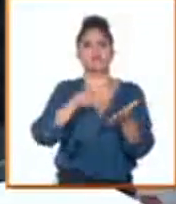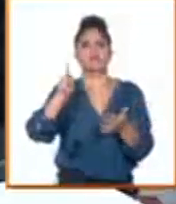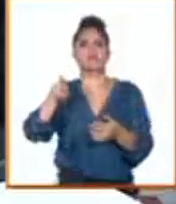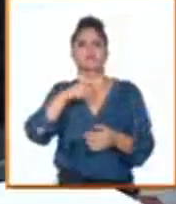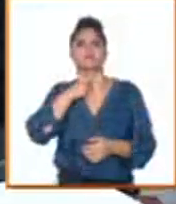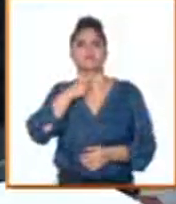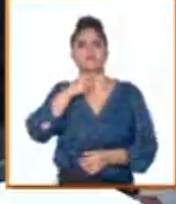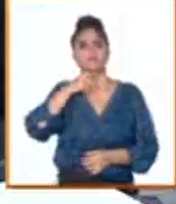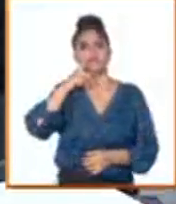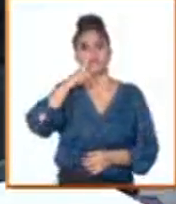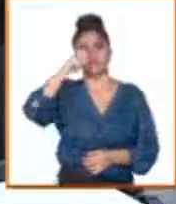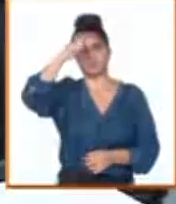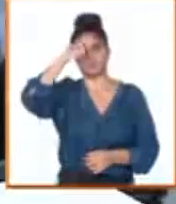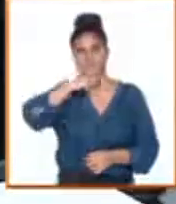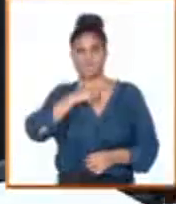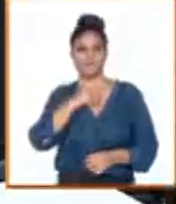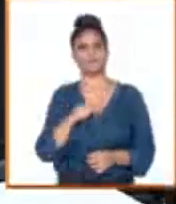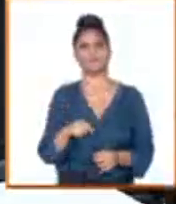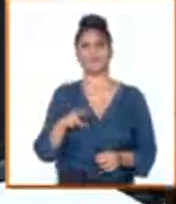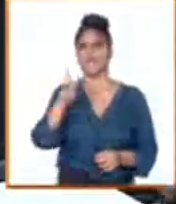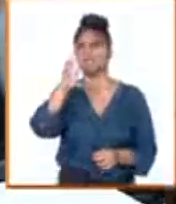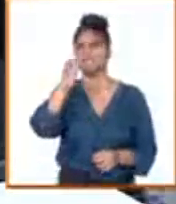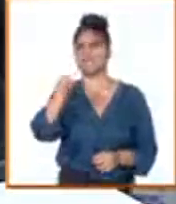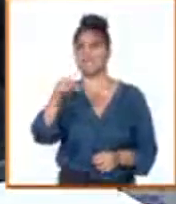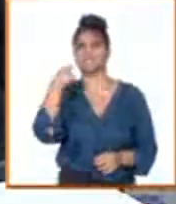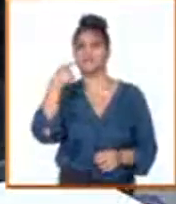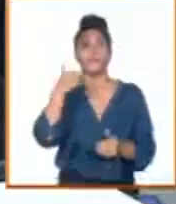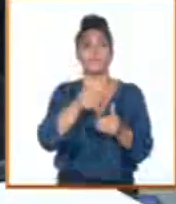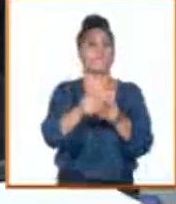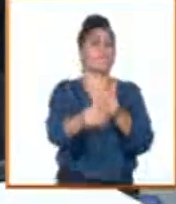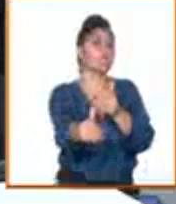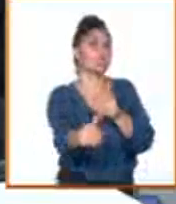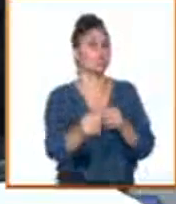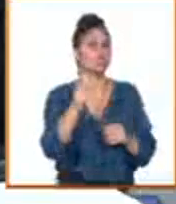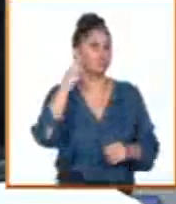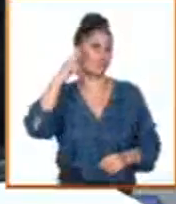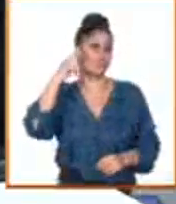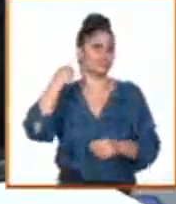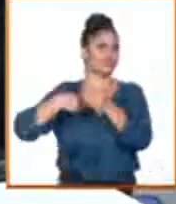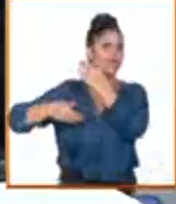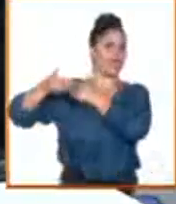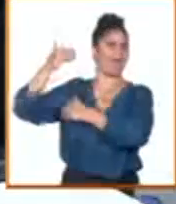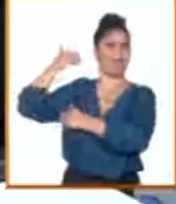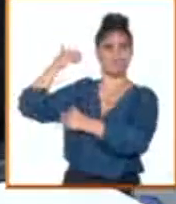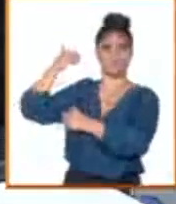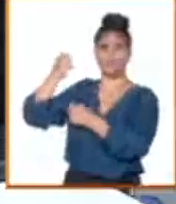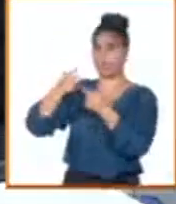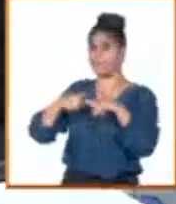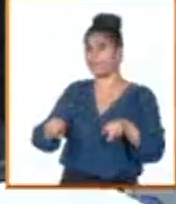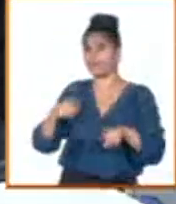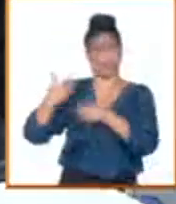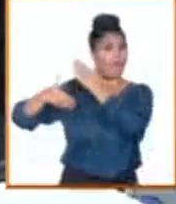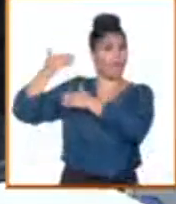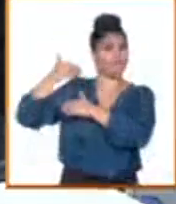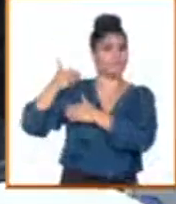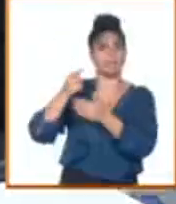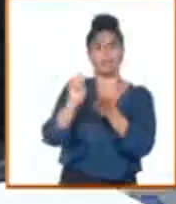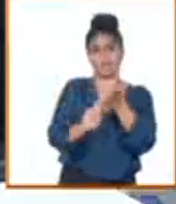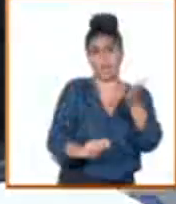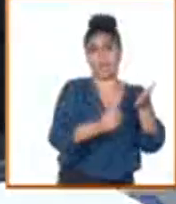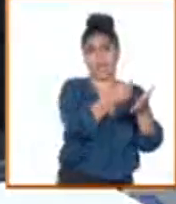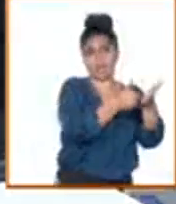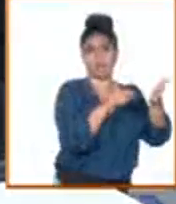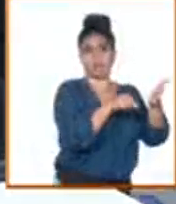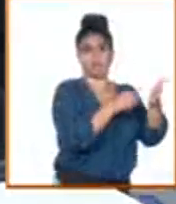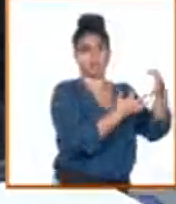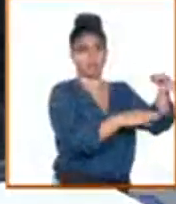30 y tantos años después, revisitando lo que en aquel momento se estaba pensando, pero estamos en un escalón completamente superior. En aquel momento